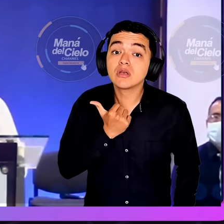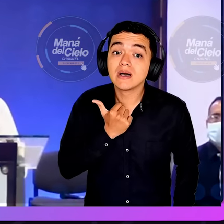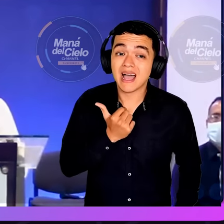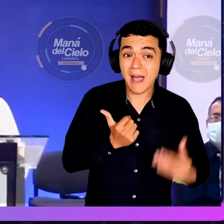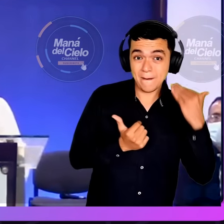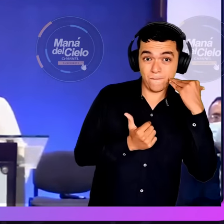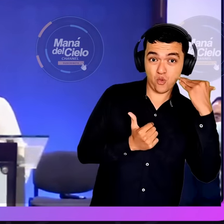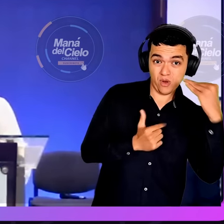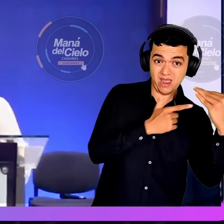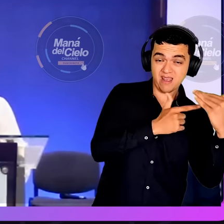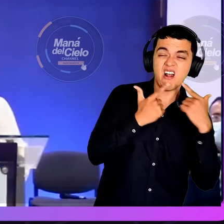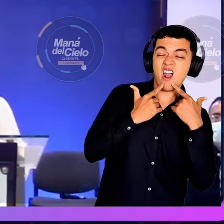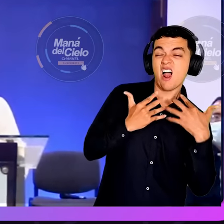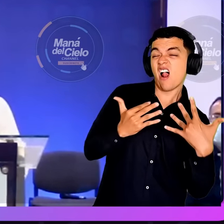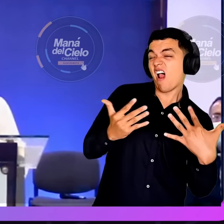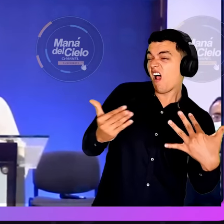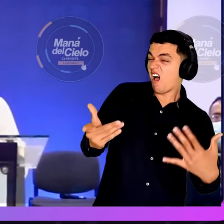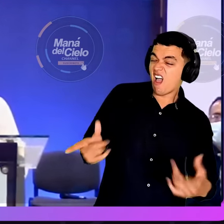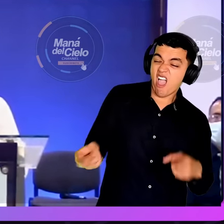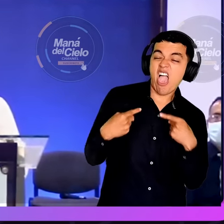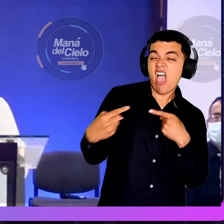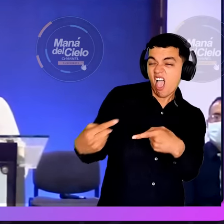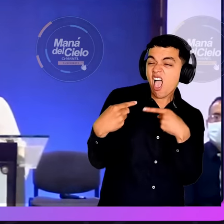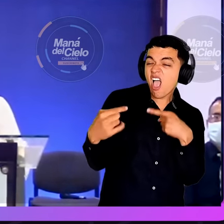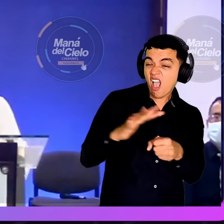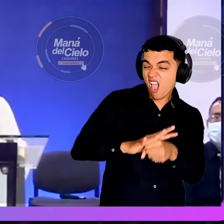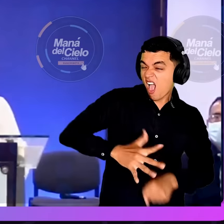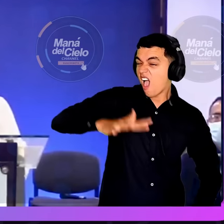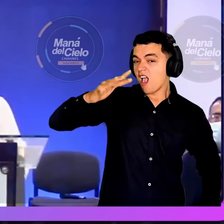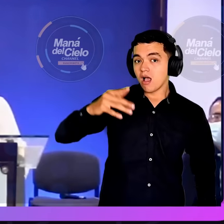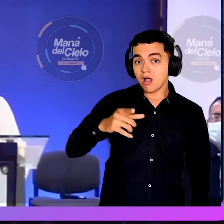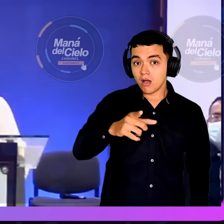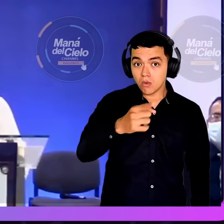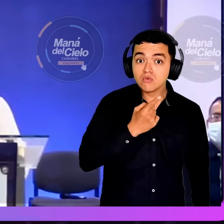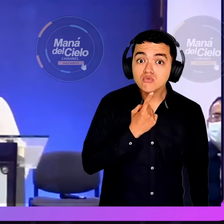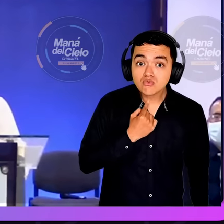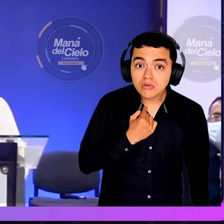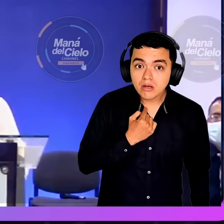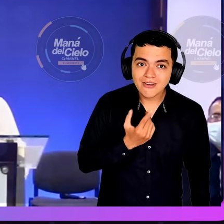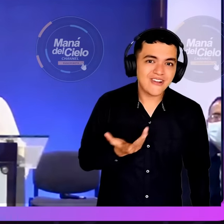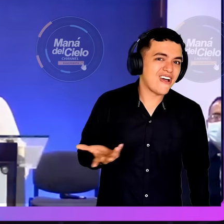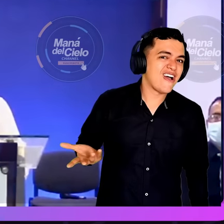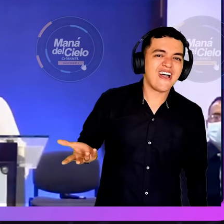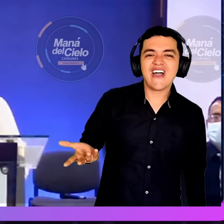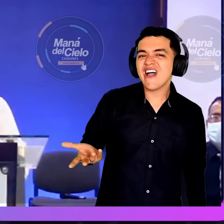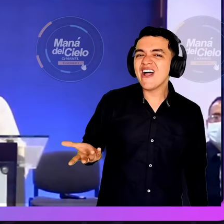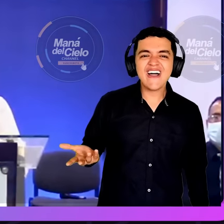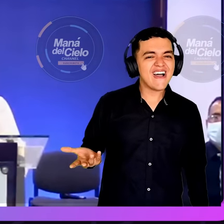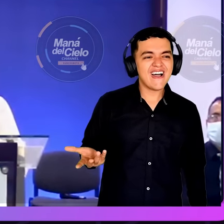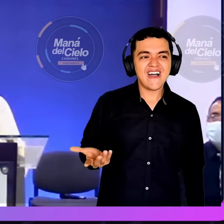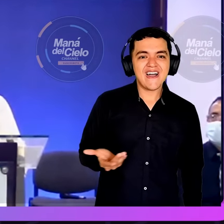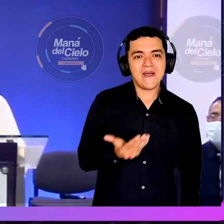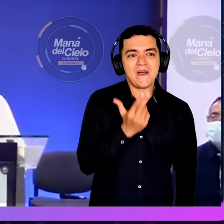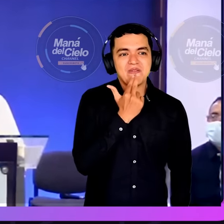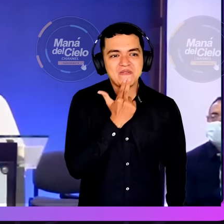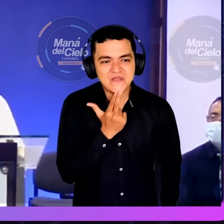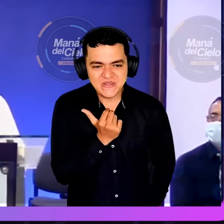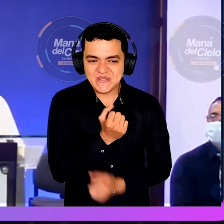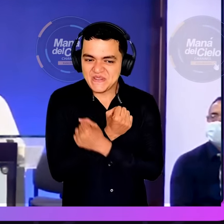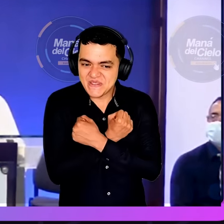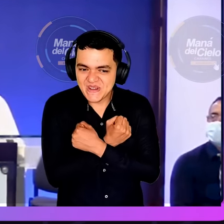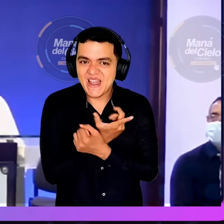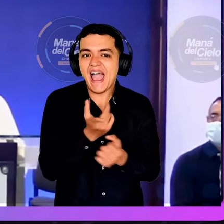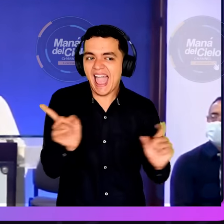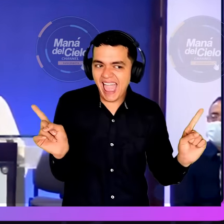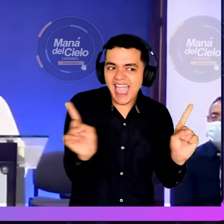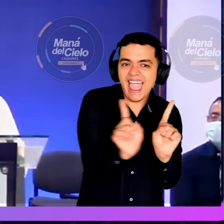se va cansando, se va fastidiando. No hay cosa que más canse y fastidie a un hombre que a una mujer cantaletosa. Los varones, ¿a cuánto les gusta que la mujer